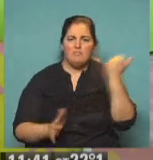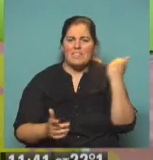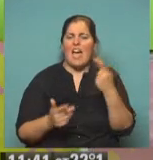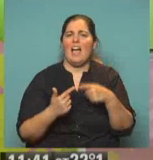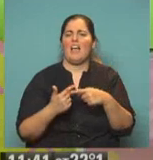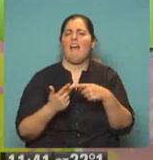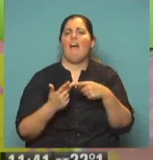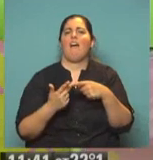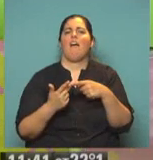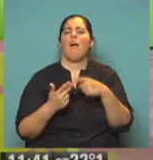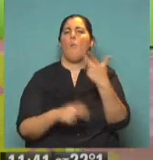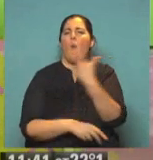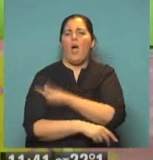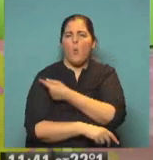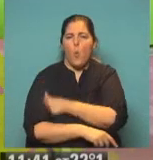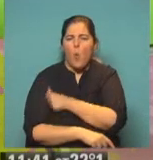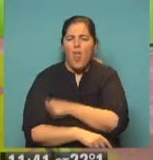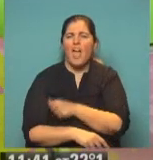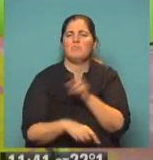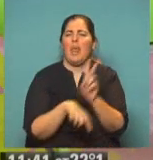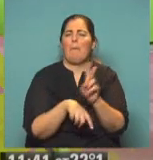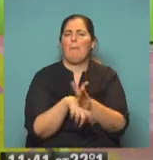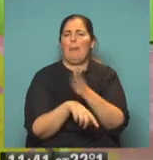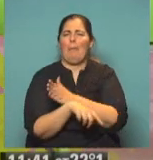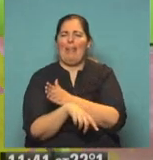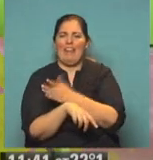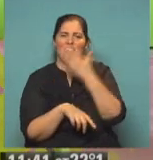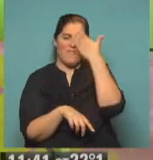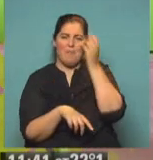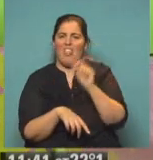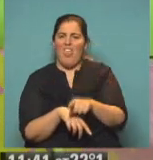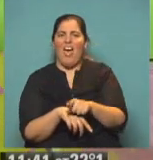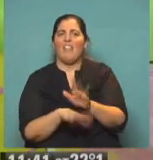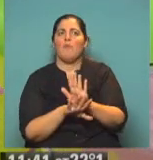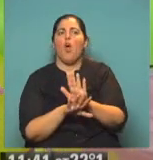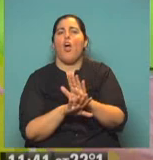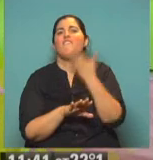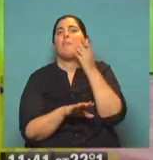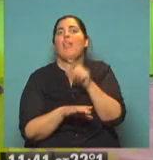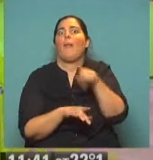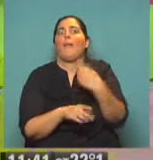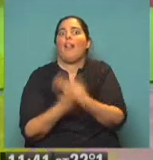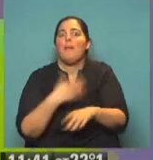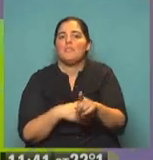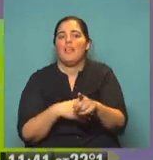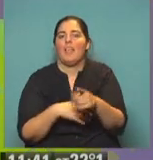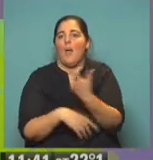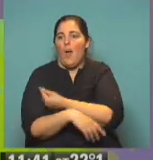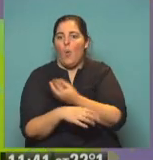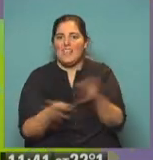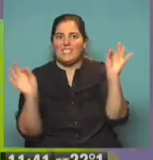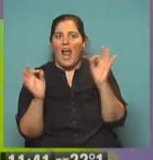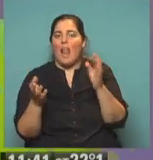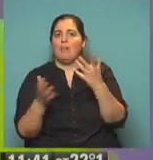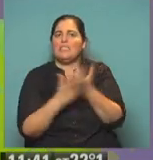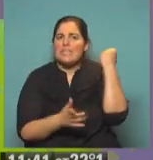se quitaron vacunas que previenen enfermedades que son discapacitantes. Entonces, bueno, en